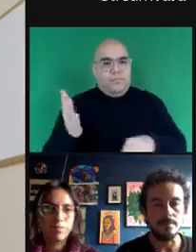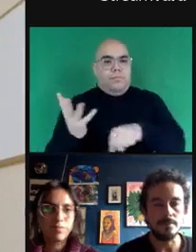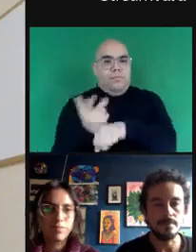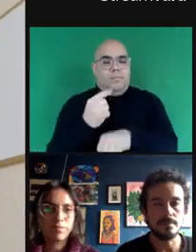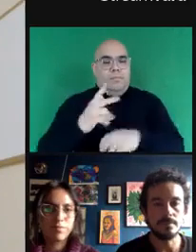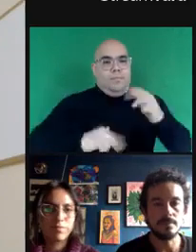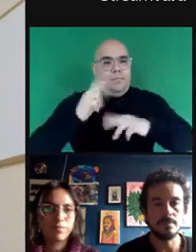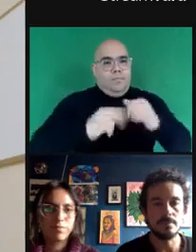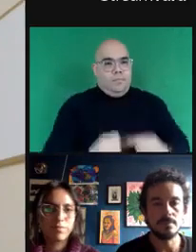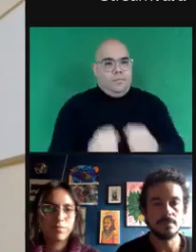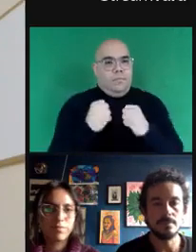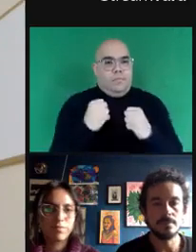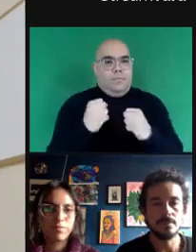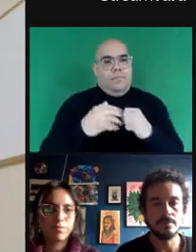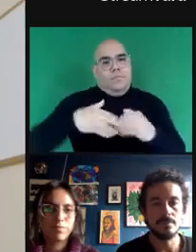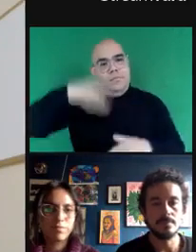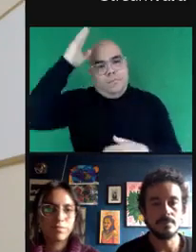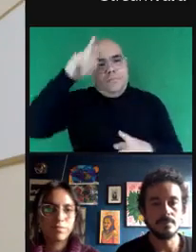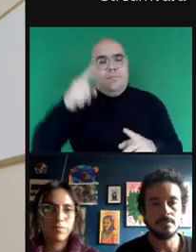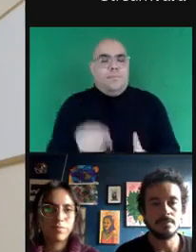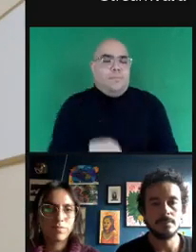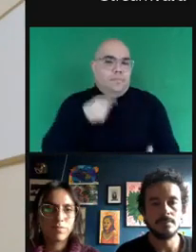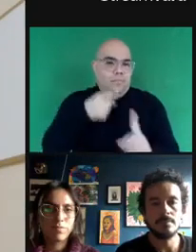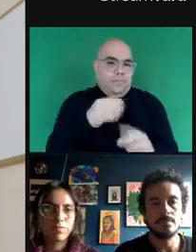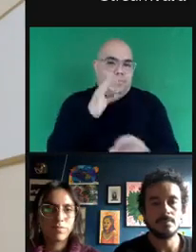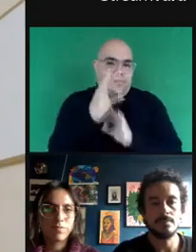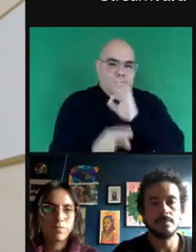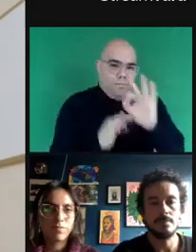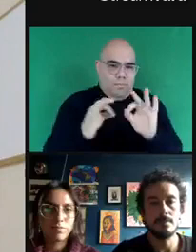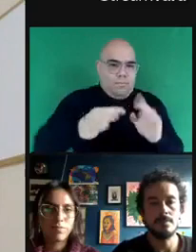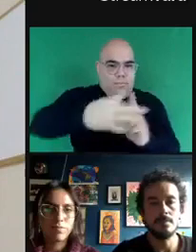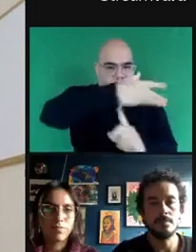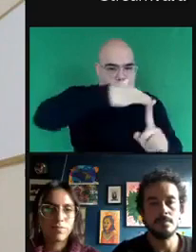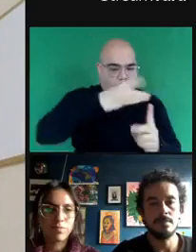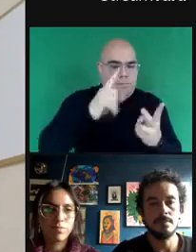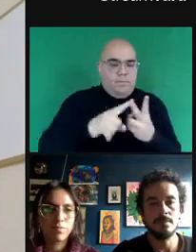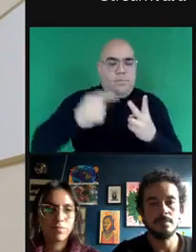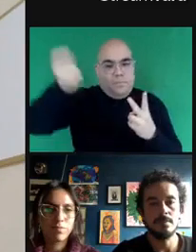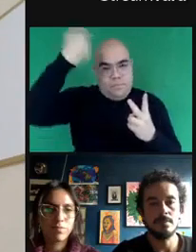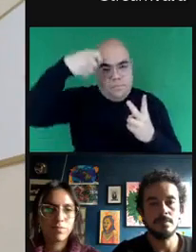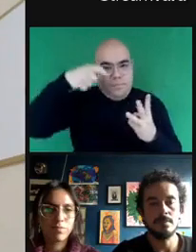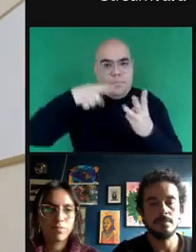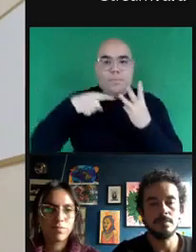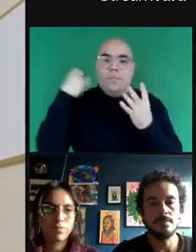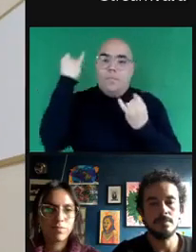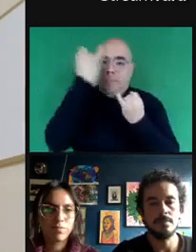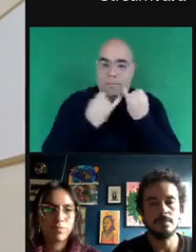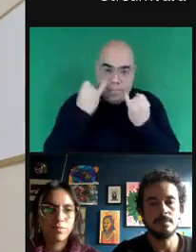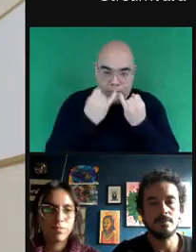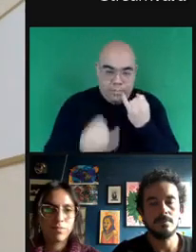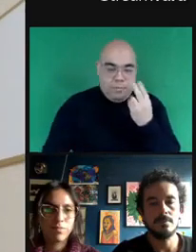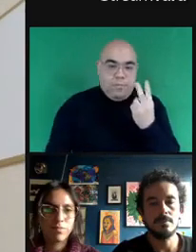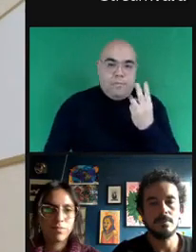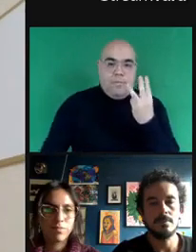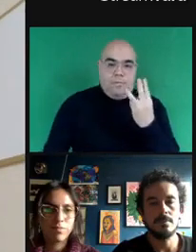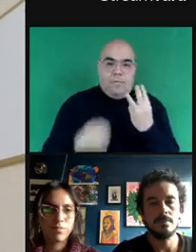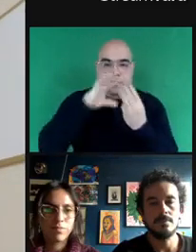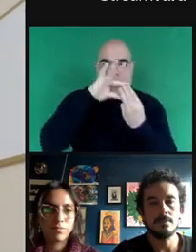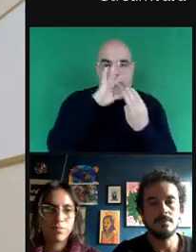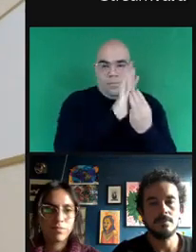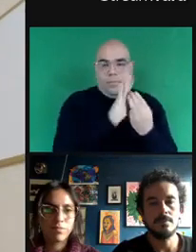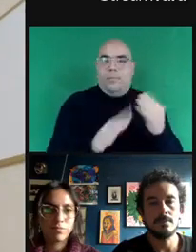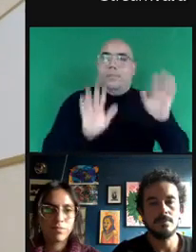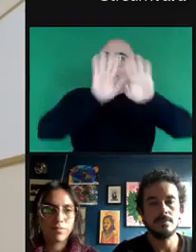procesos. Sus ejes de acción son el cuidado del medio ambiente, la memoria y la identidad. Y sus formas de accionar son a través de